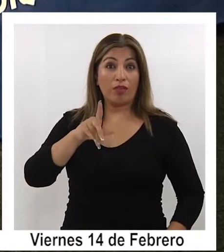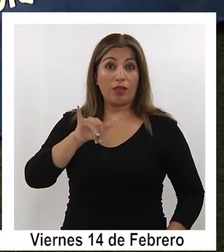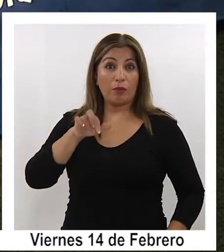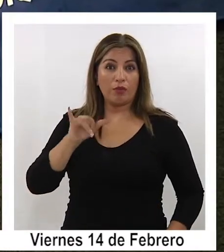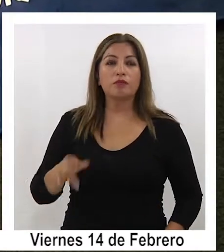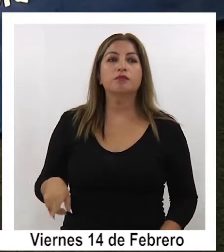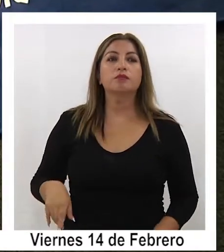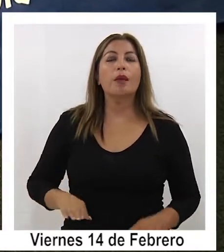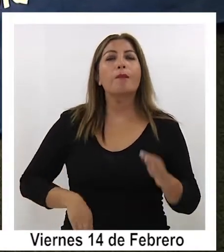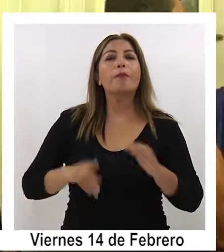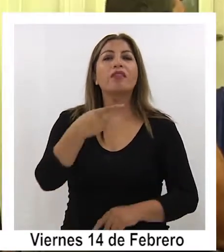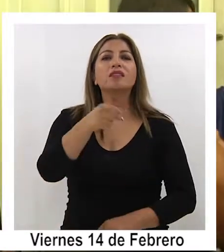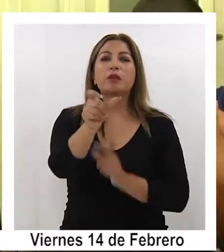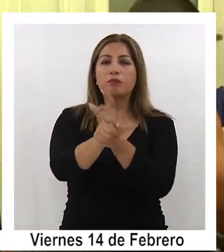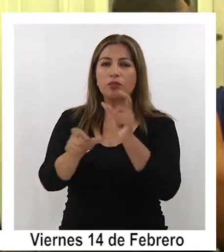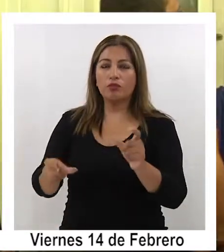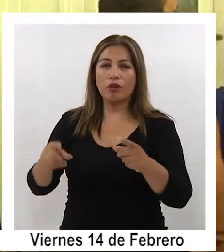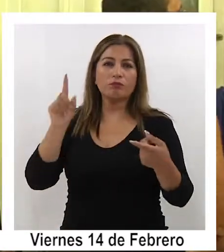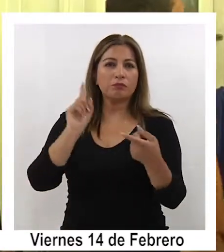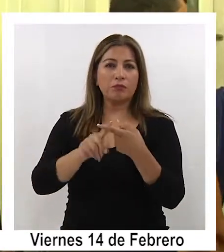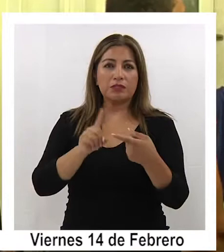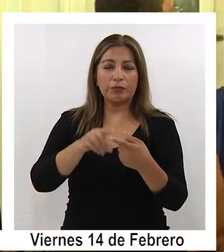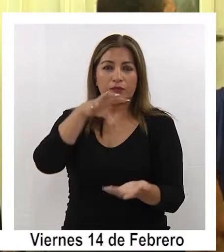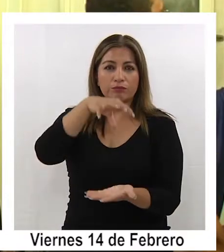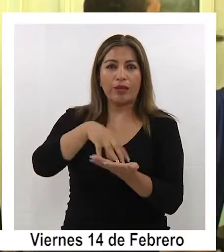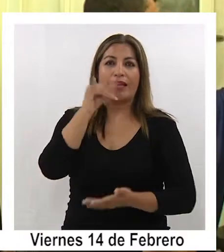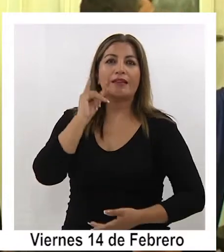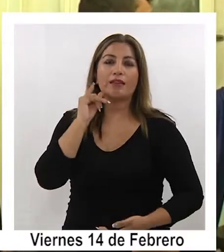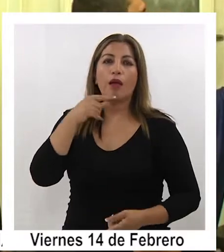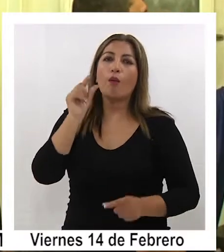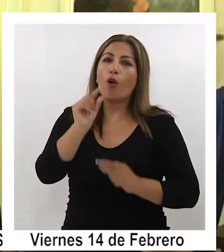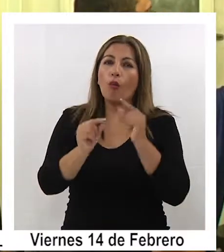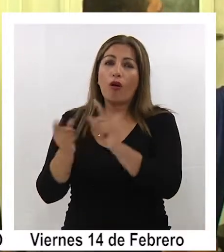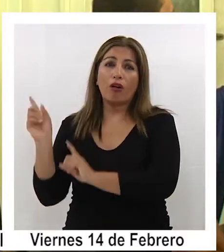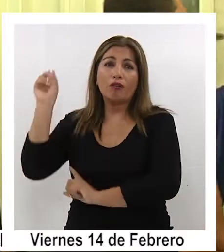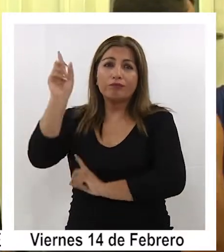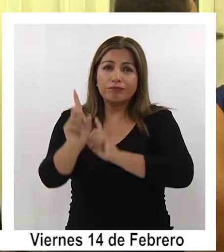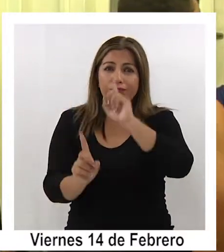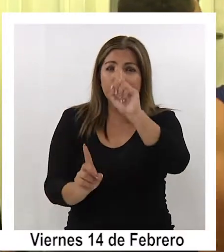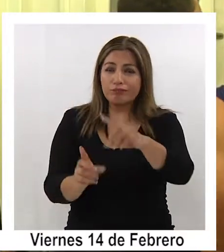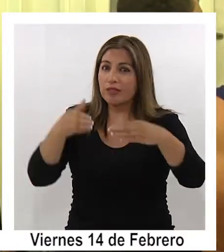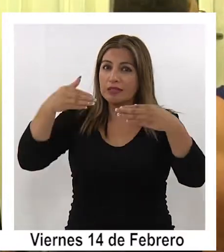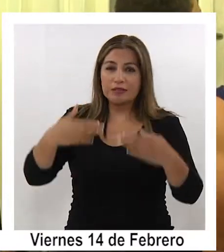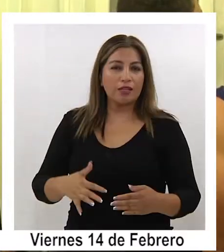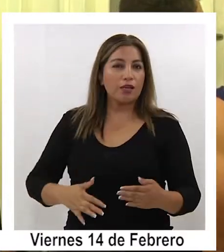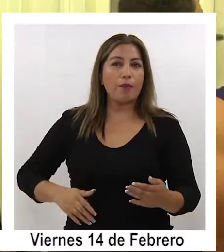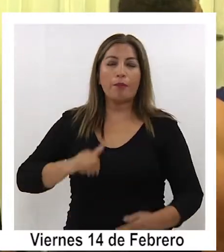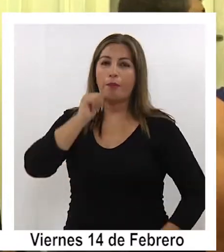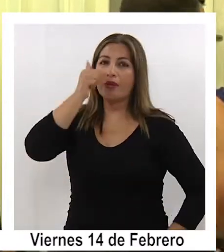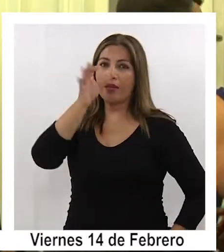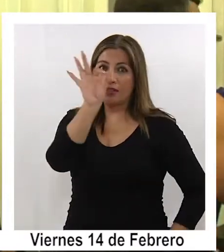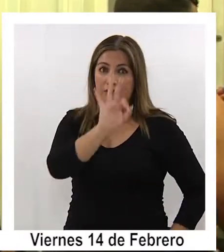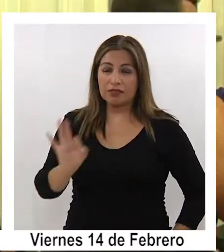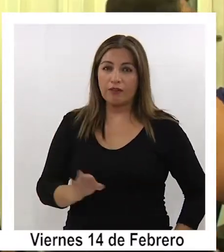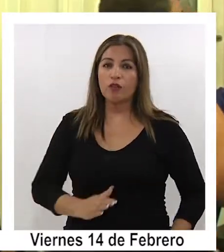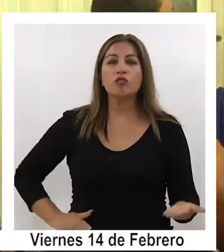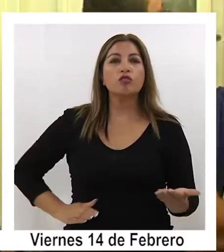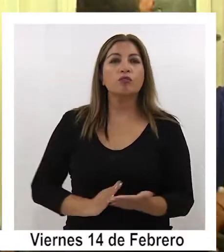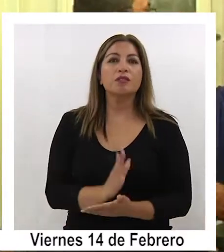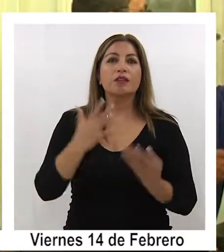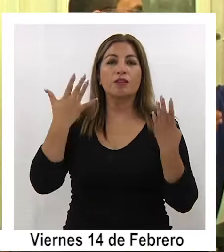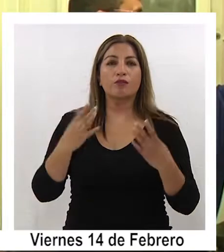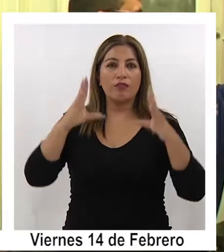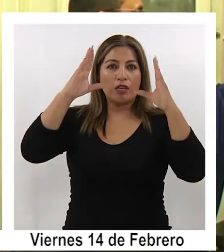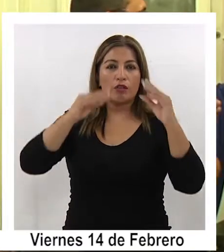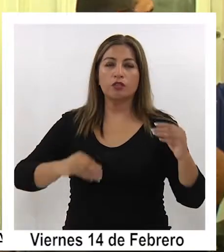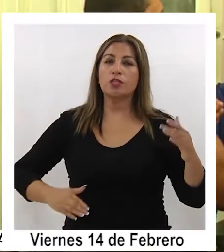Cormudepi. Año que tenemos más de 100 deportistas acá en la ciudad que ya están llegando poco a poco, así que estamos ya prestos para mañana sábado a partir